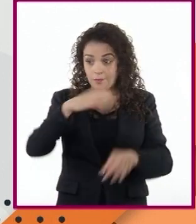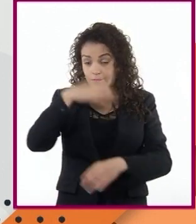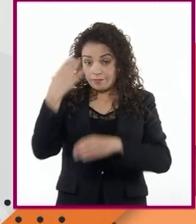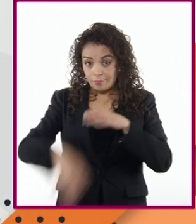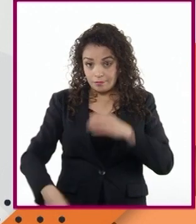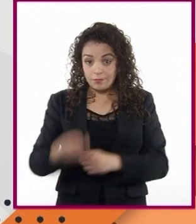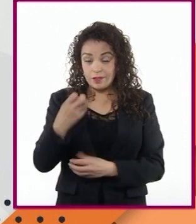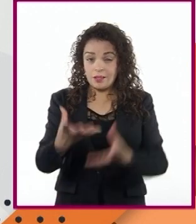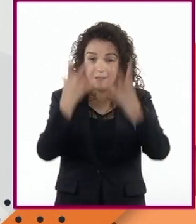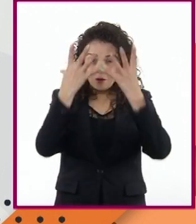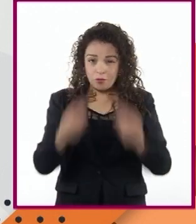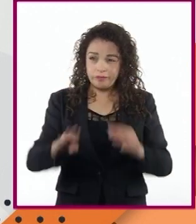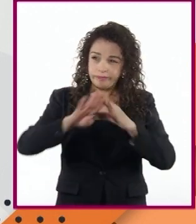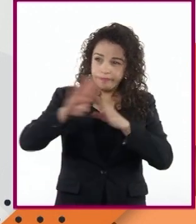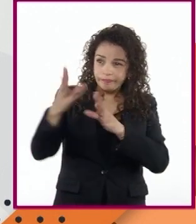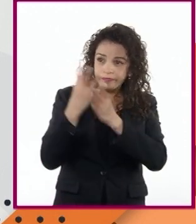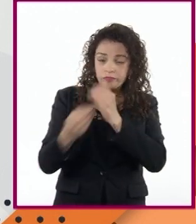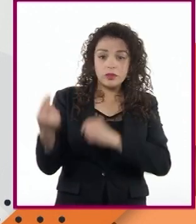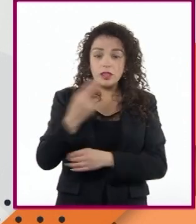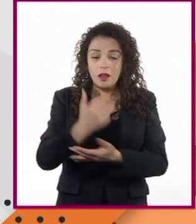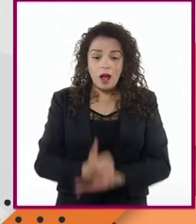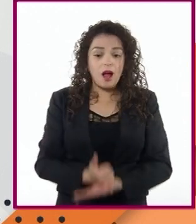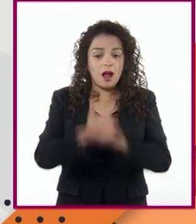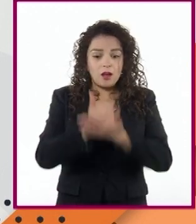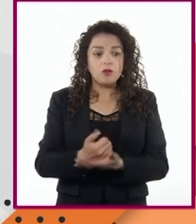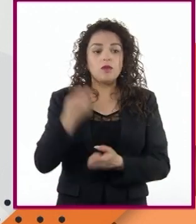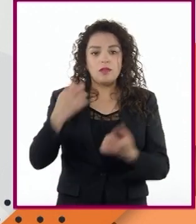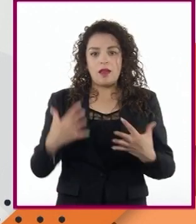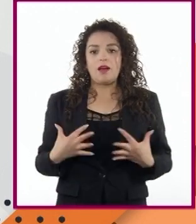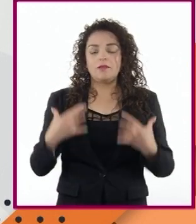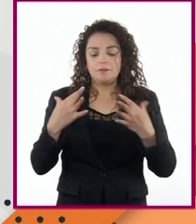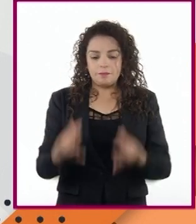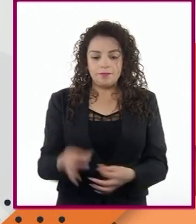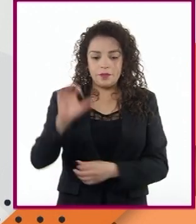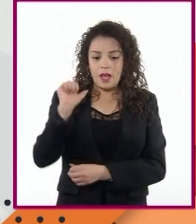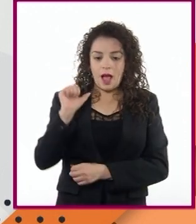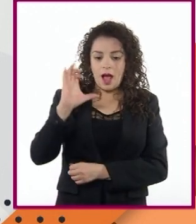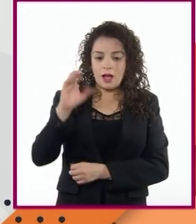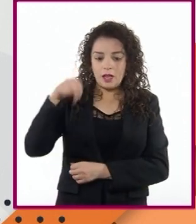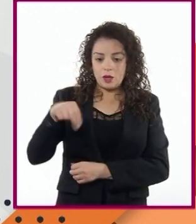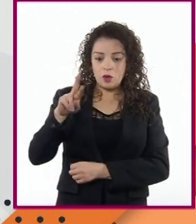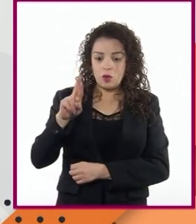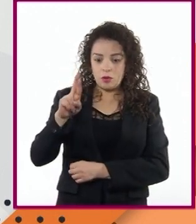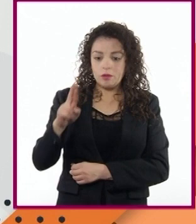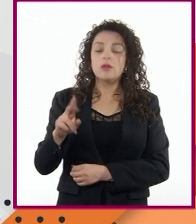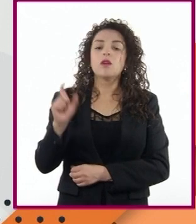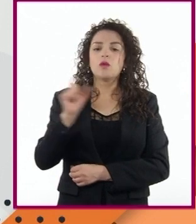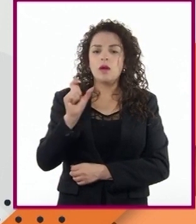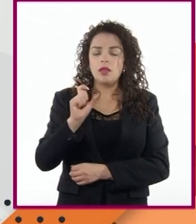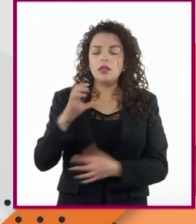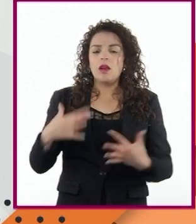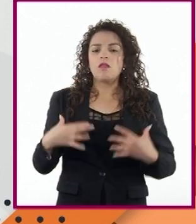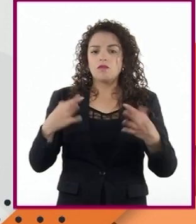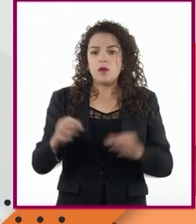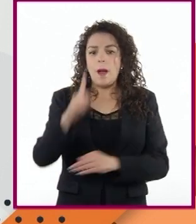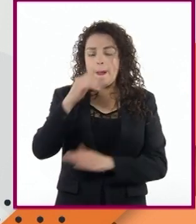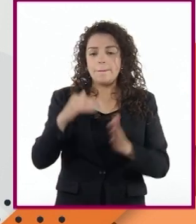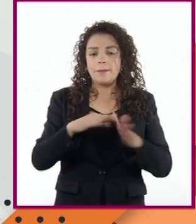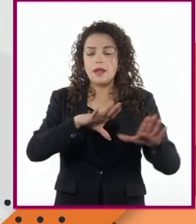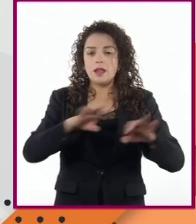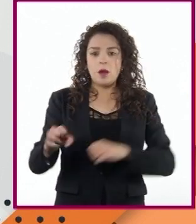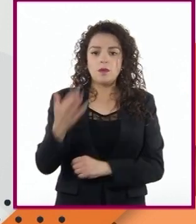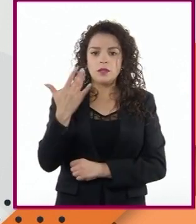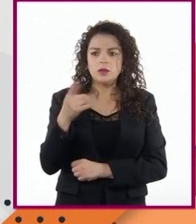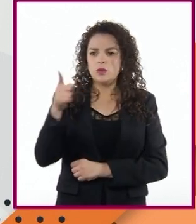y refugiados que necesitaban ayuda. Así, ACNUR fue fundado en 1950. Su principal